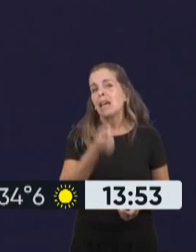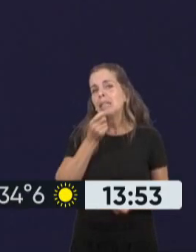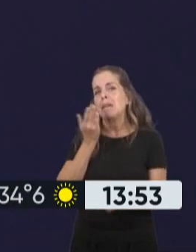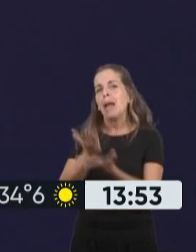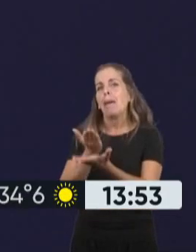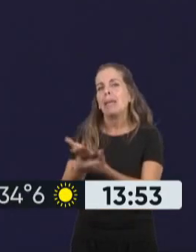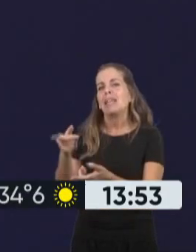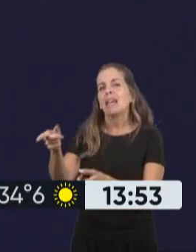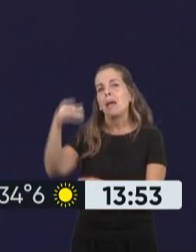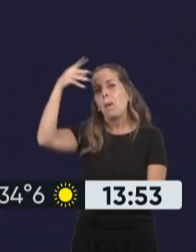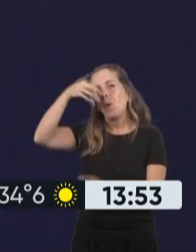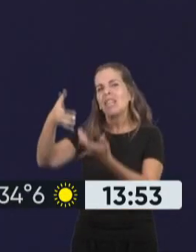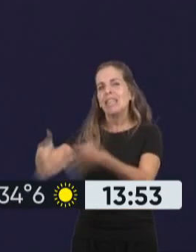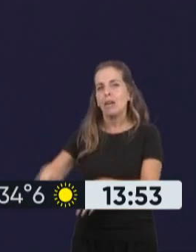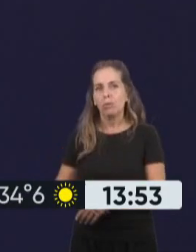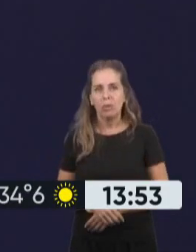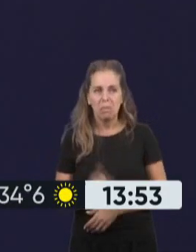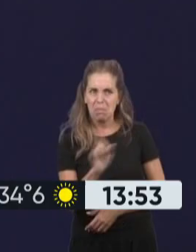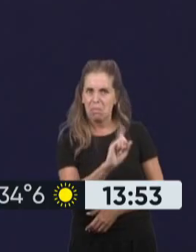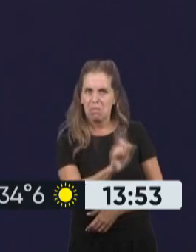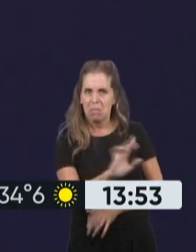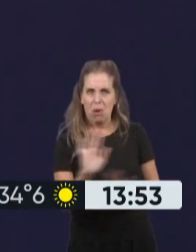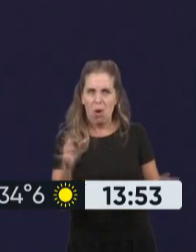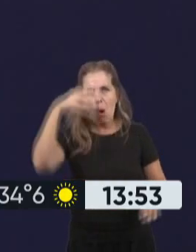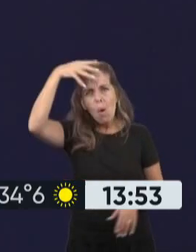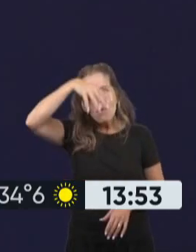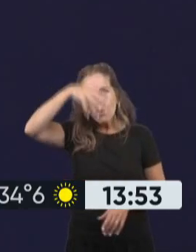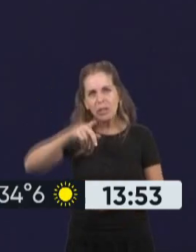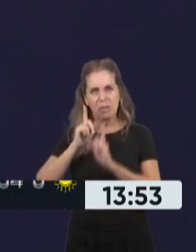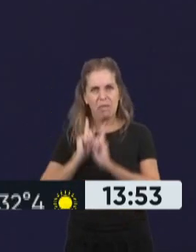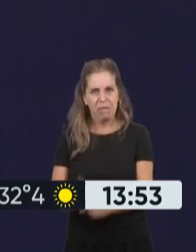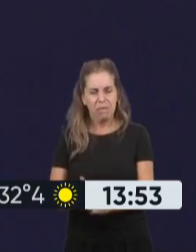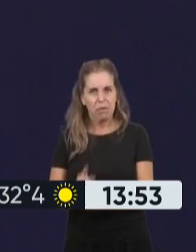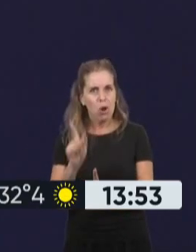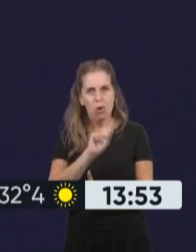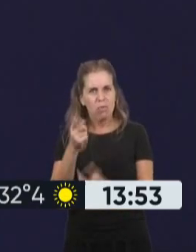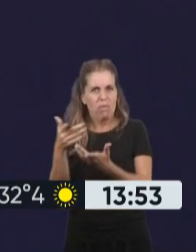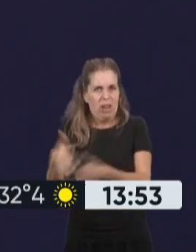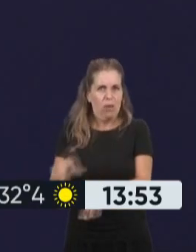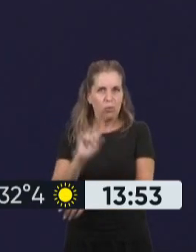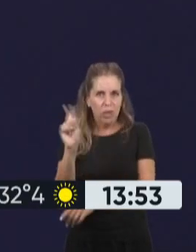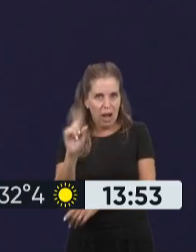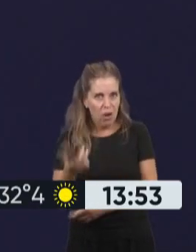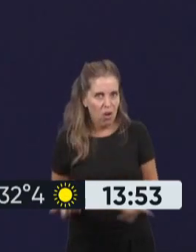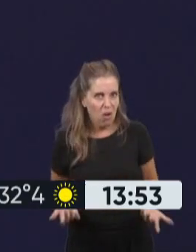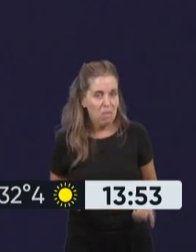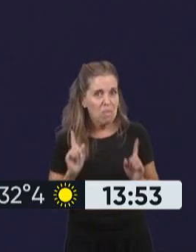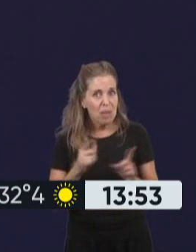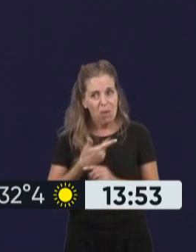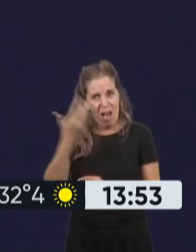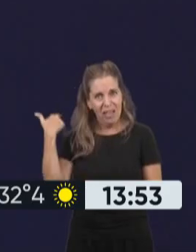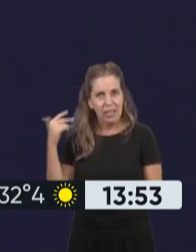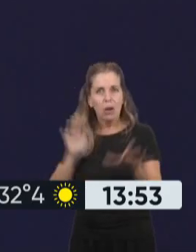No, la doctora Bullrich no solo que no va a renunciar, sino que con lo que vimos